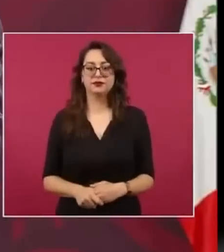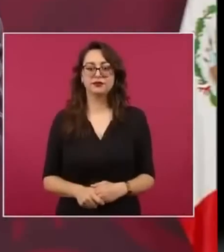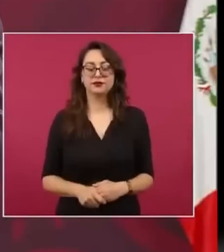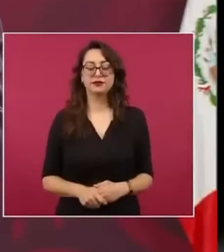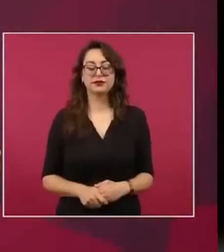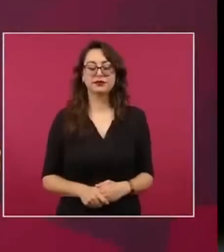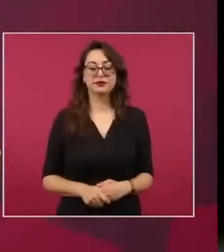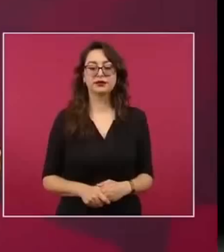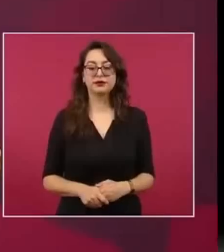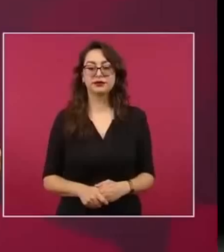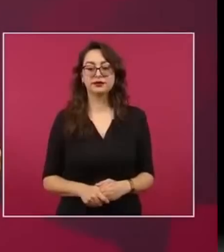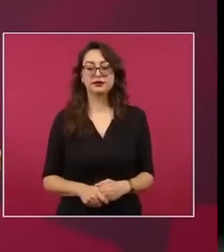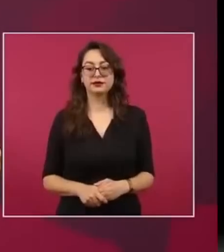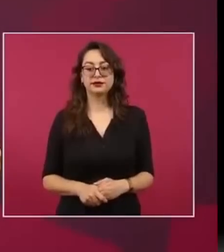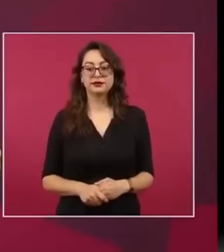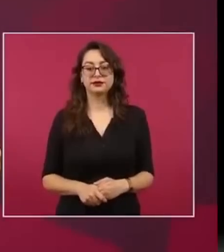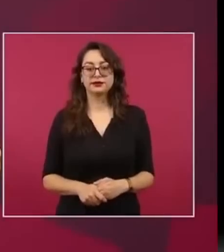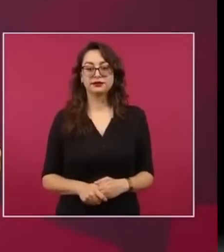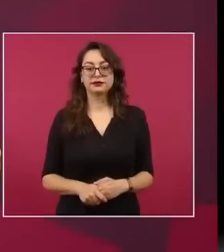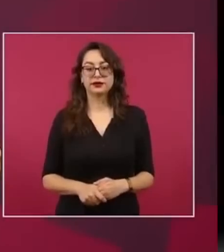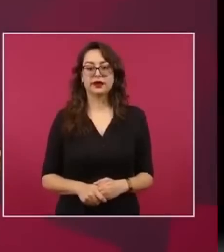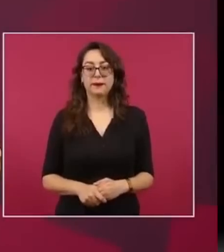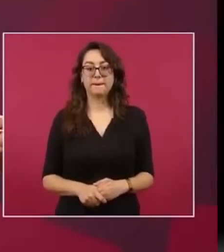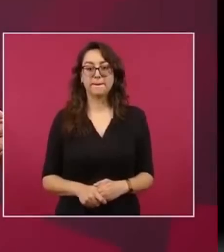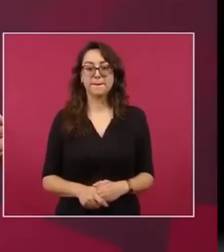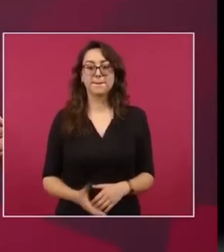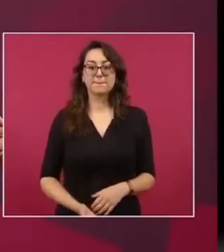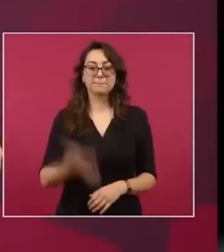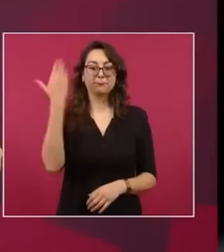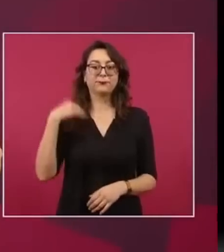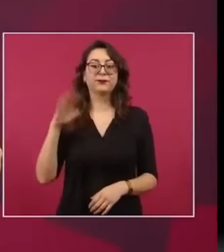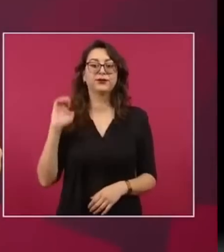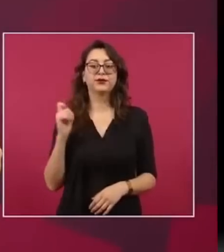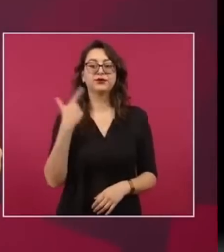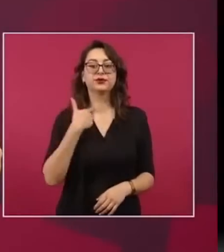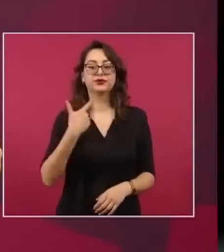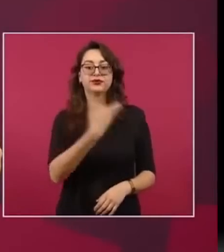¿Saben cuántos cuidaban al presidente antes?